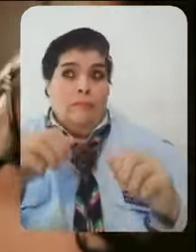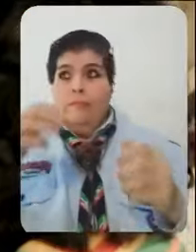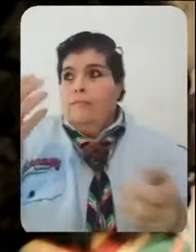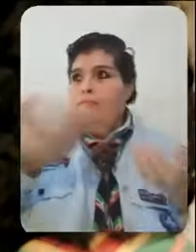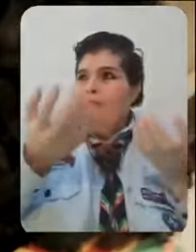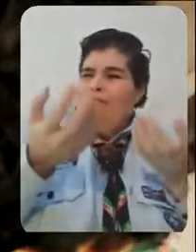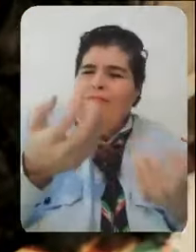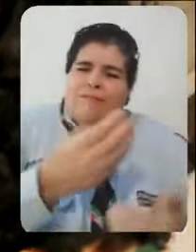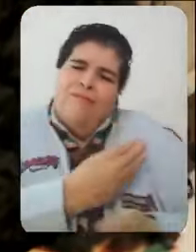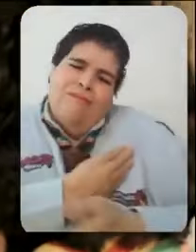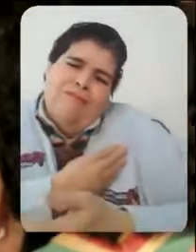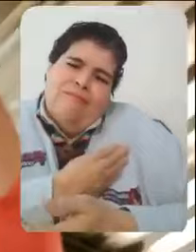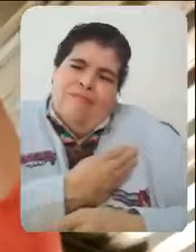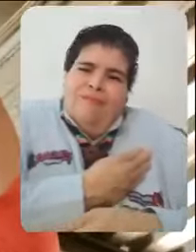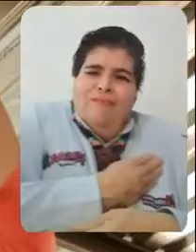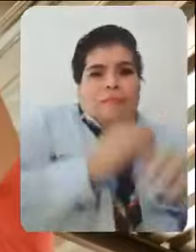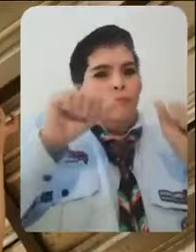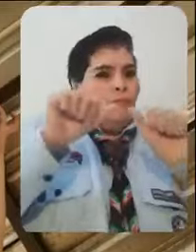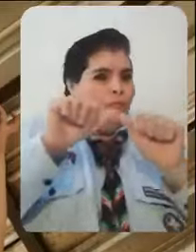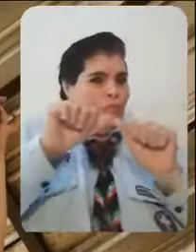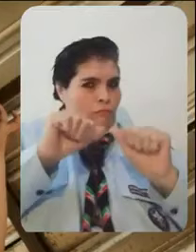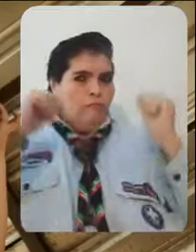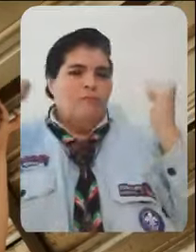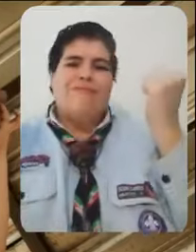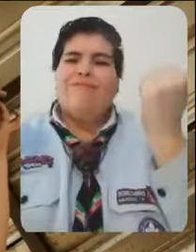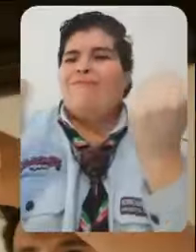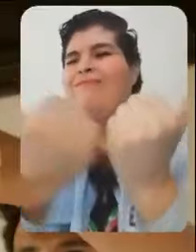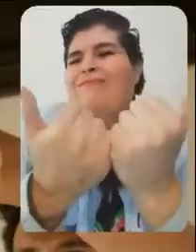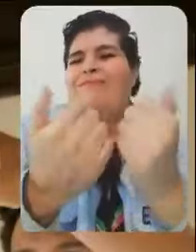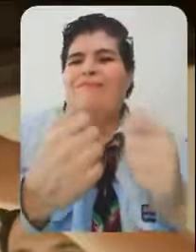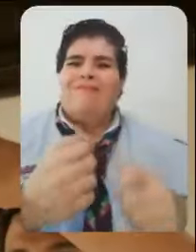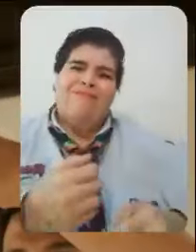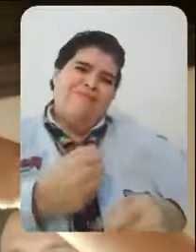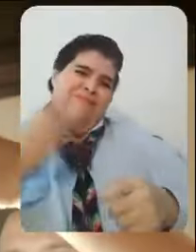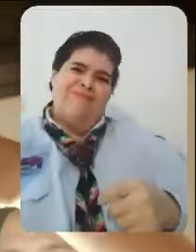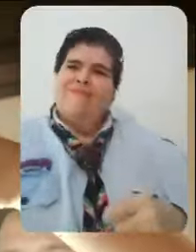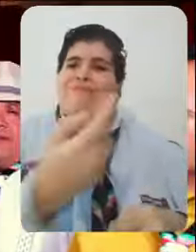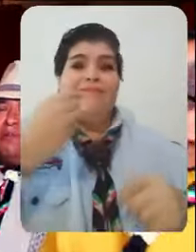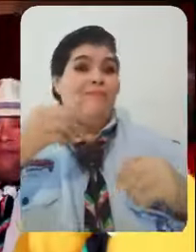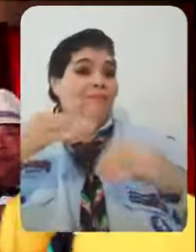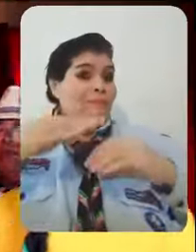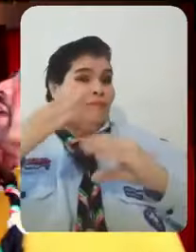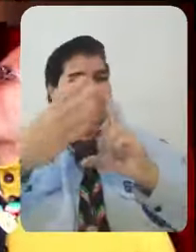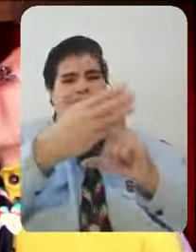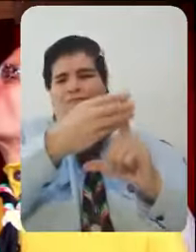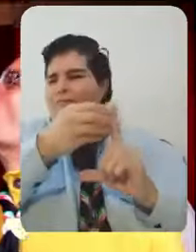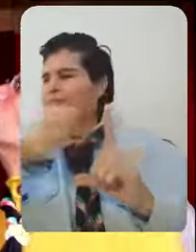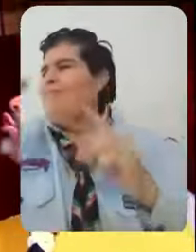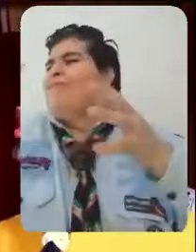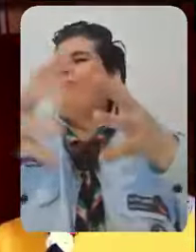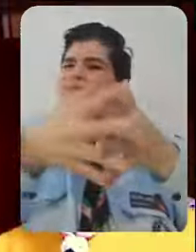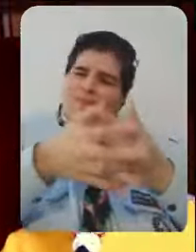Haremos cosas buenas por nuestra sociedad. Lo